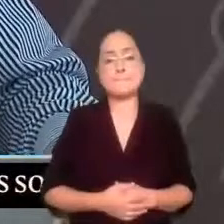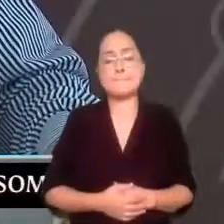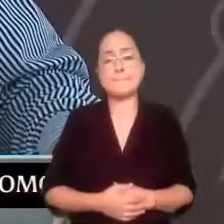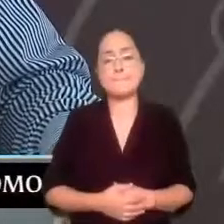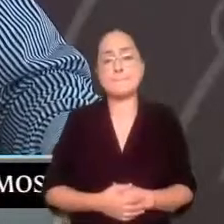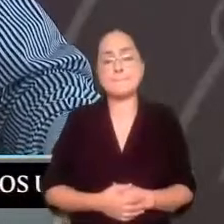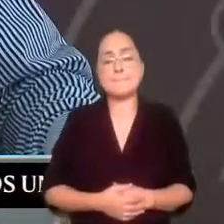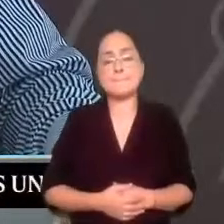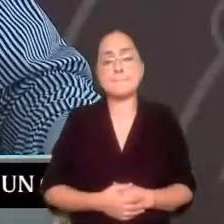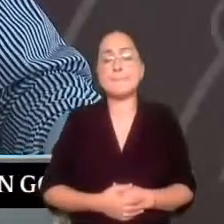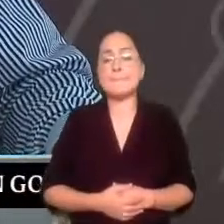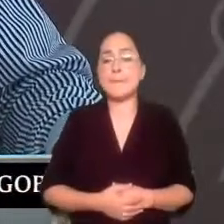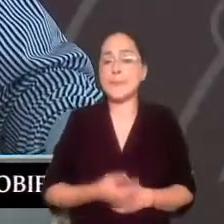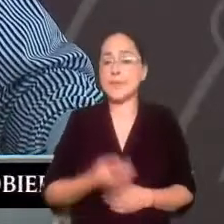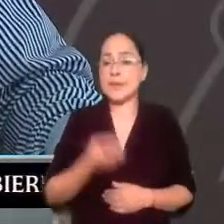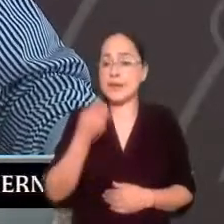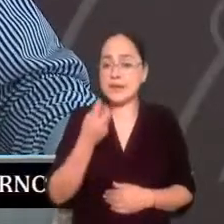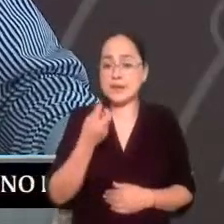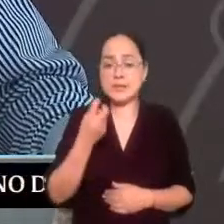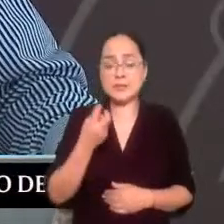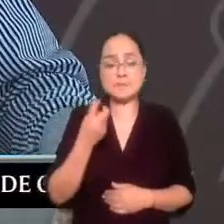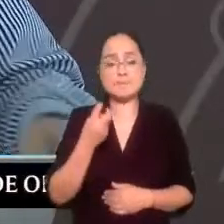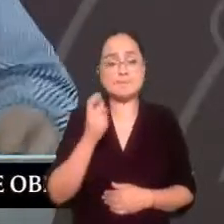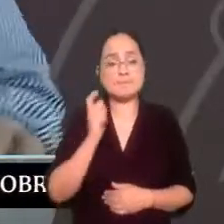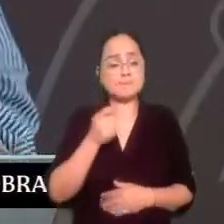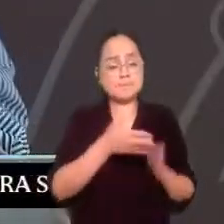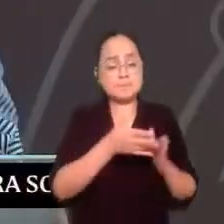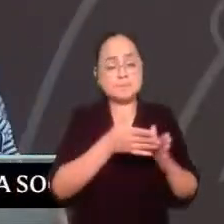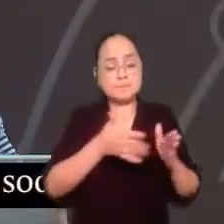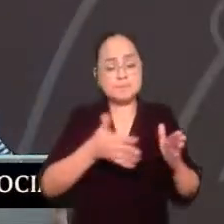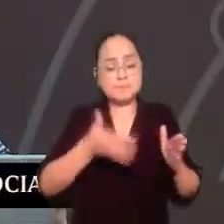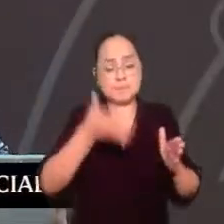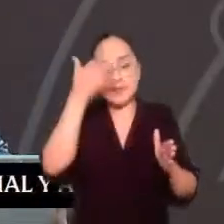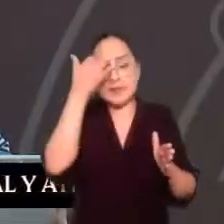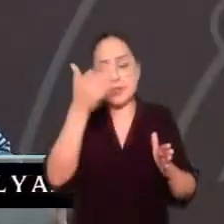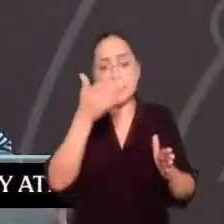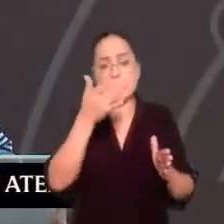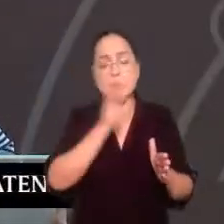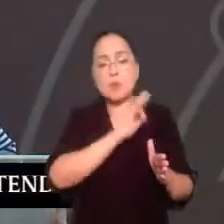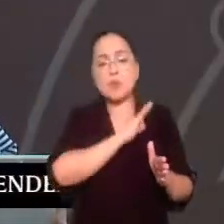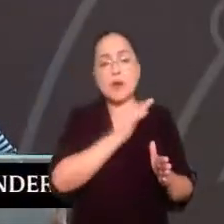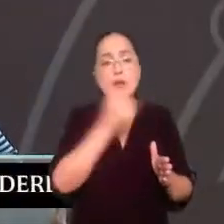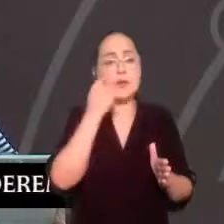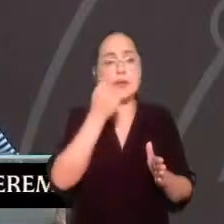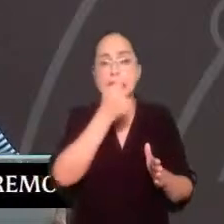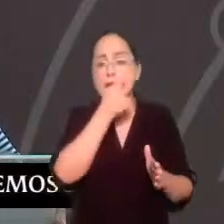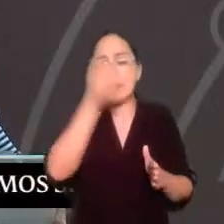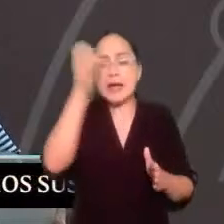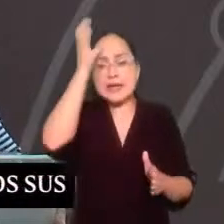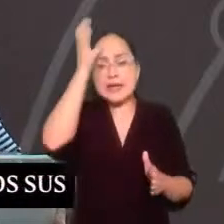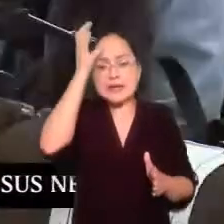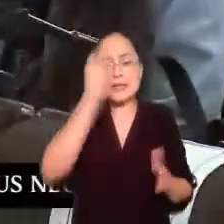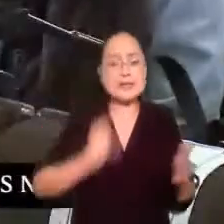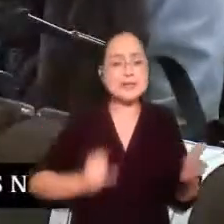en un determinado tiempo que puede ser determinado por razones científicas.